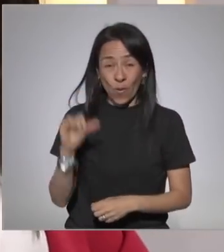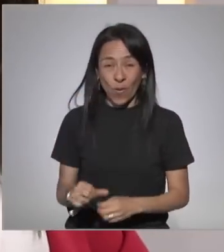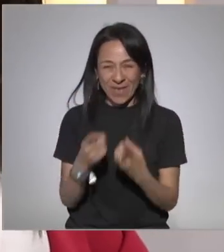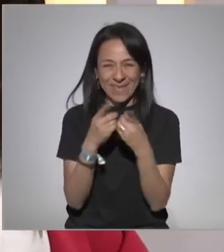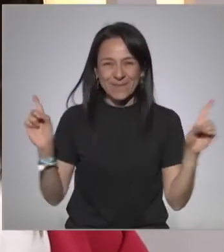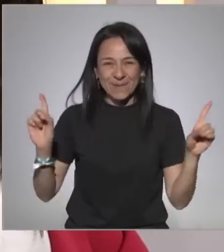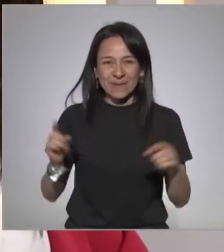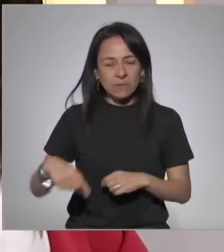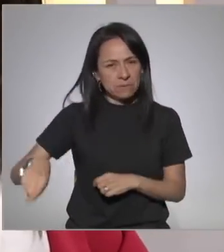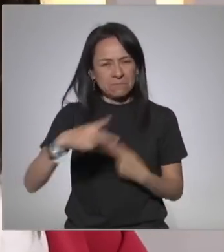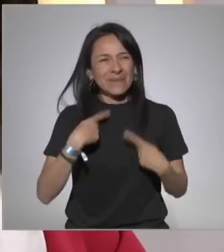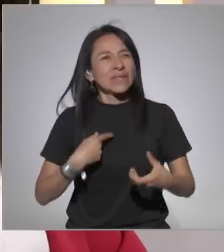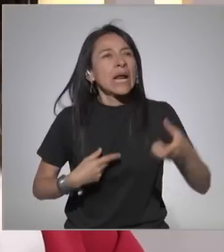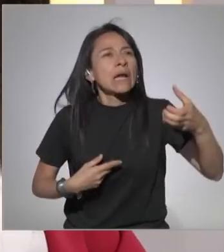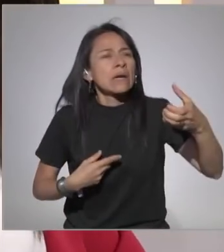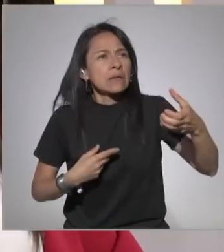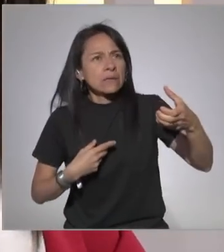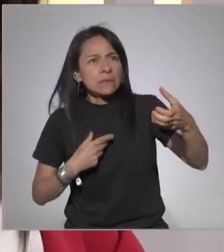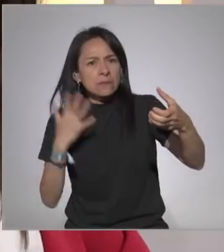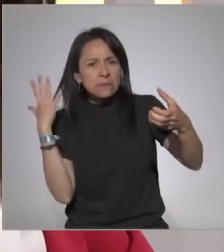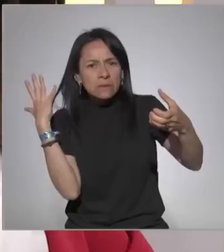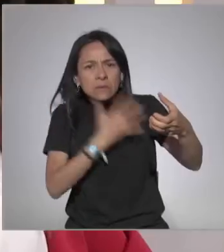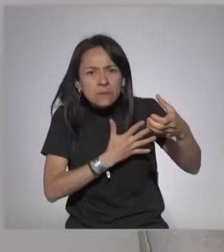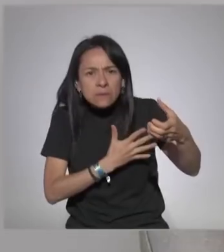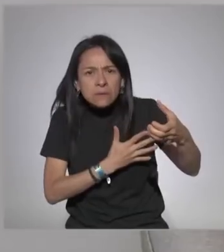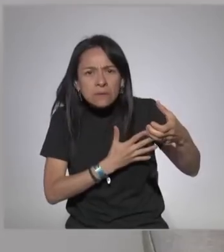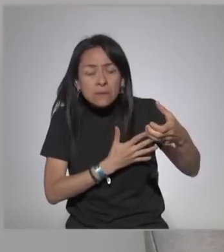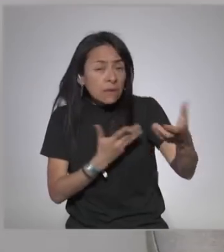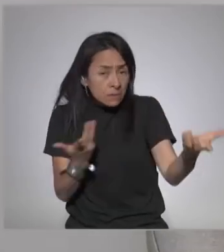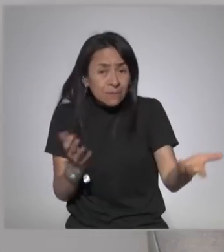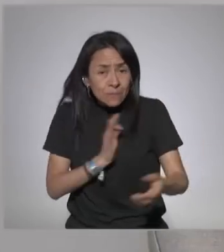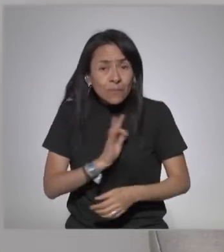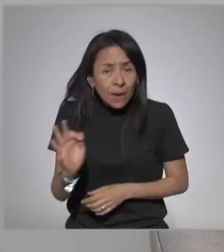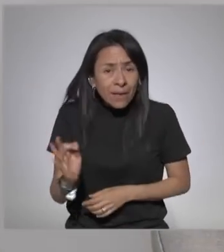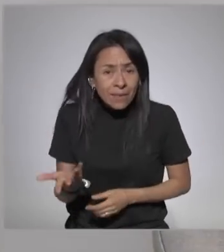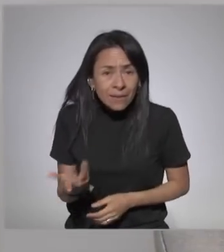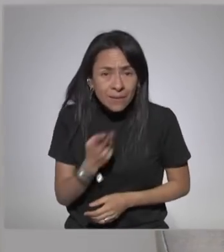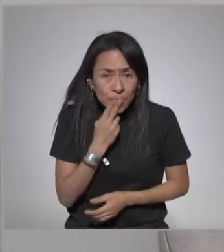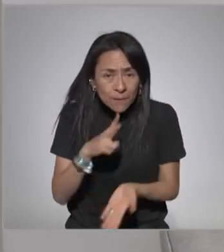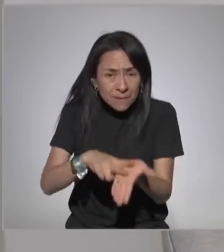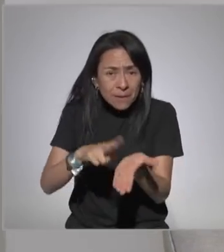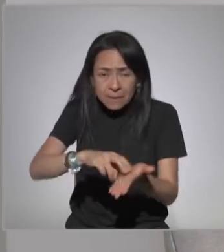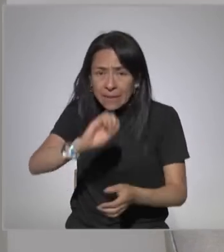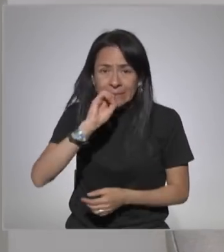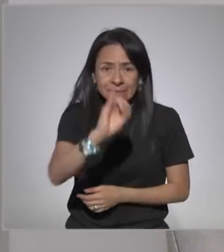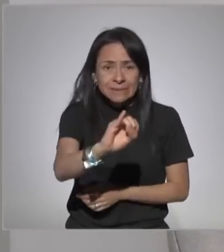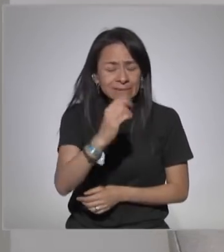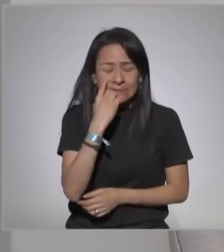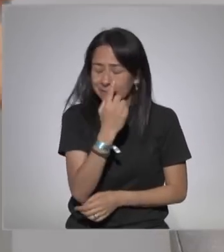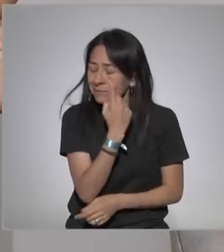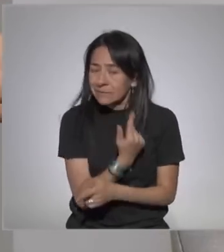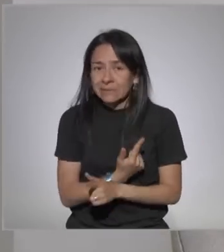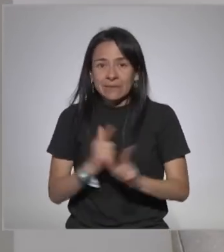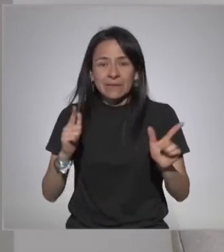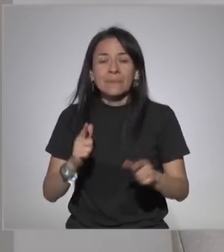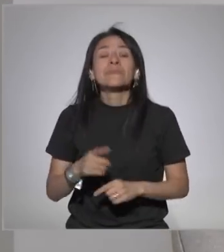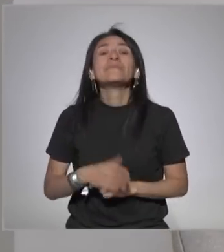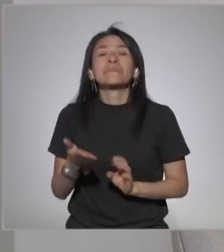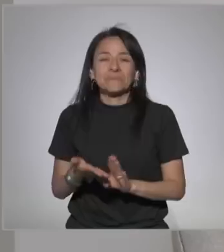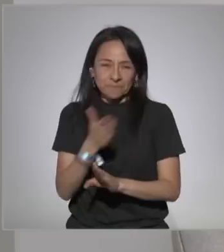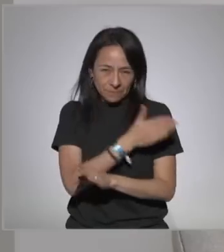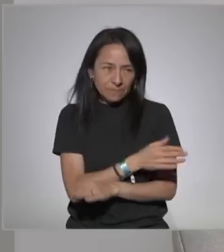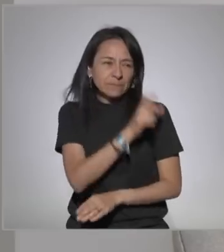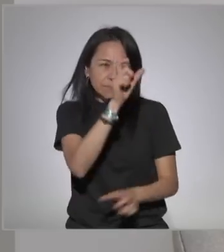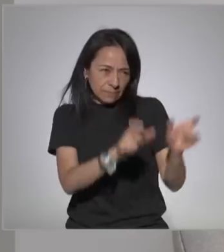en shock. Y es válido, o sea, ¿por qué? Porque en esa elección que haces primera, que le llamaba